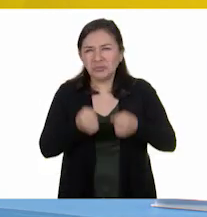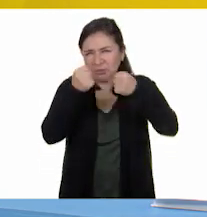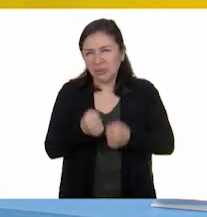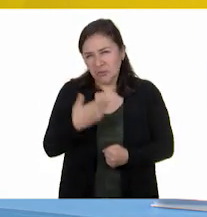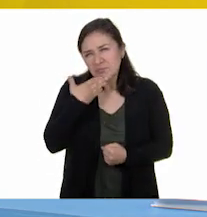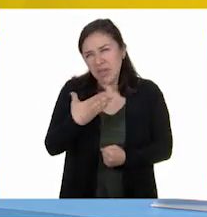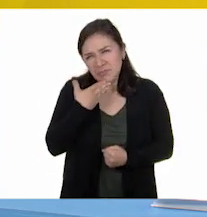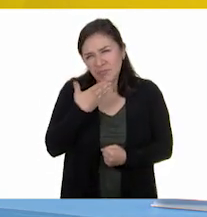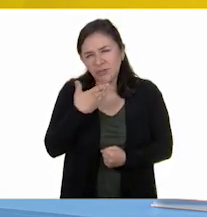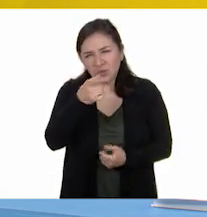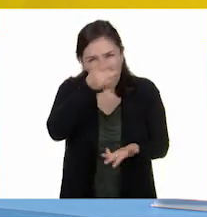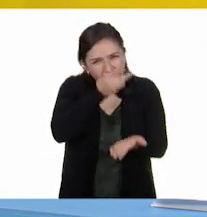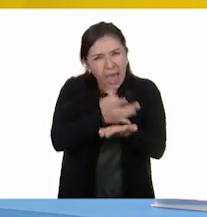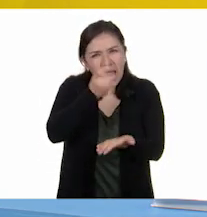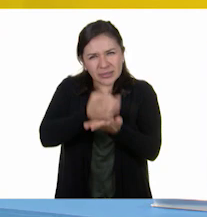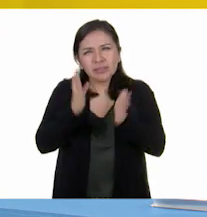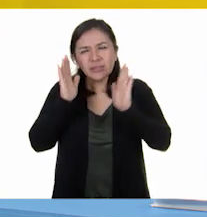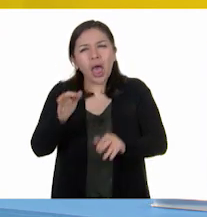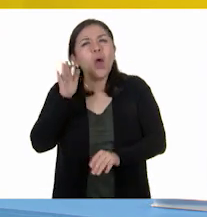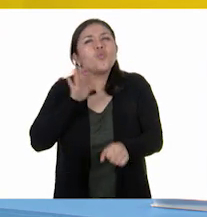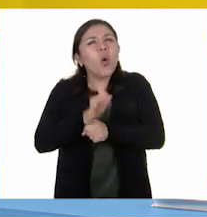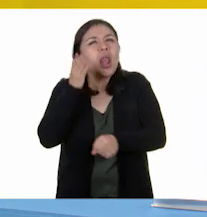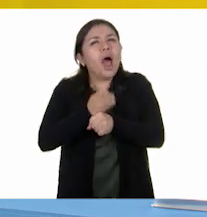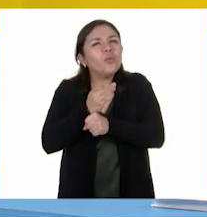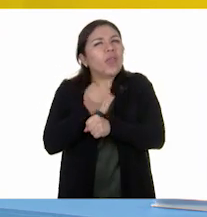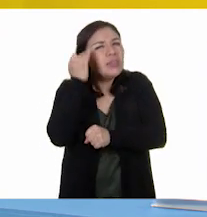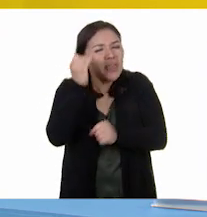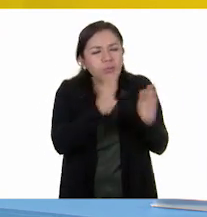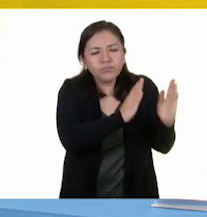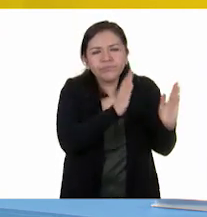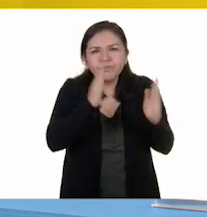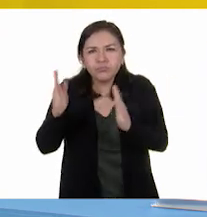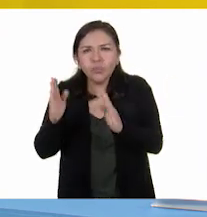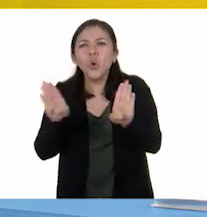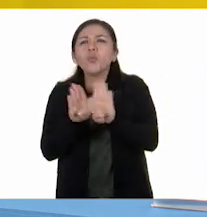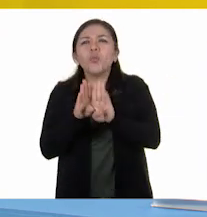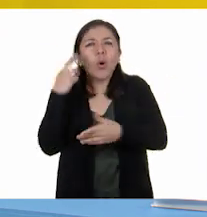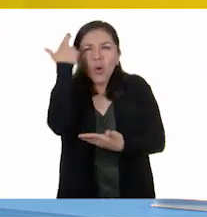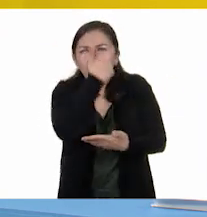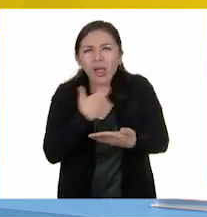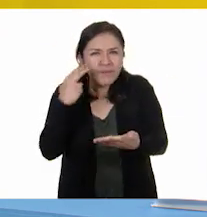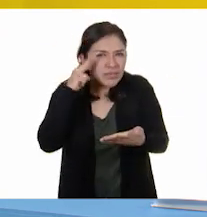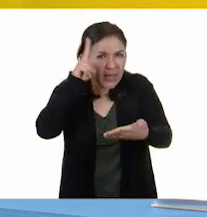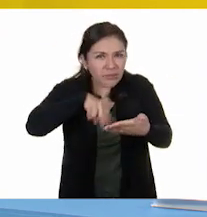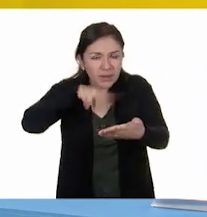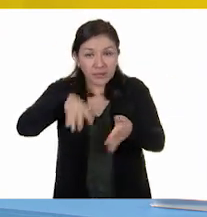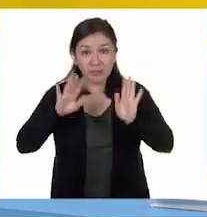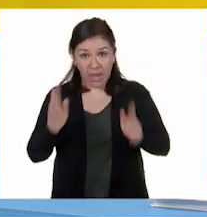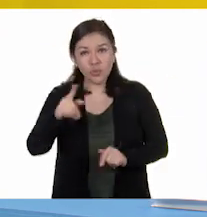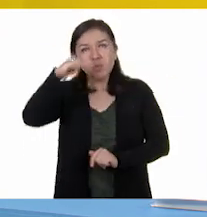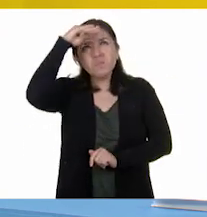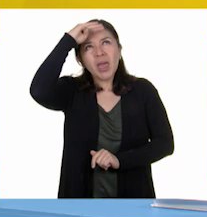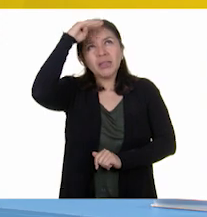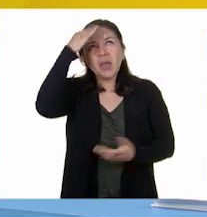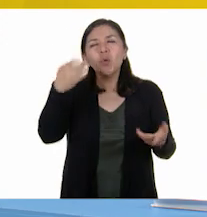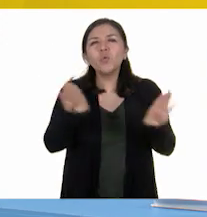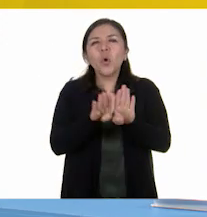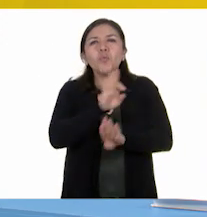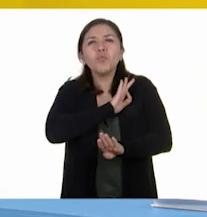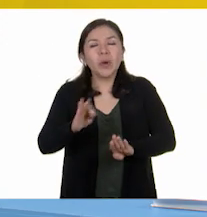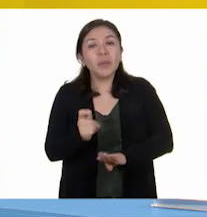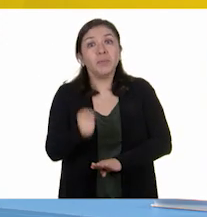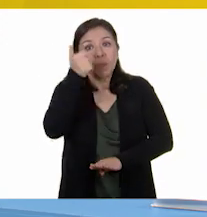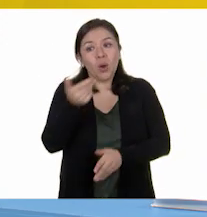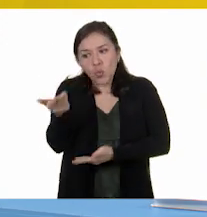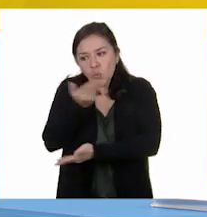bien. ¿Ya identificaron en qué etapa van? ¿Cómo va esa revisión? ¿Ya pensaron cómo podrían compartirlo